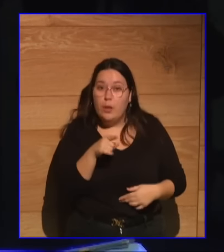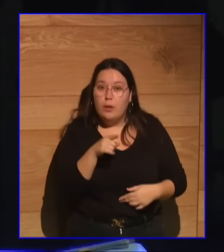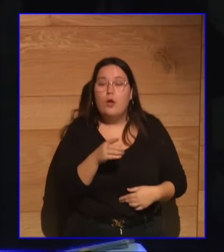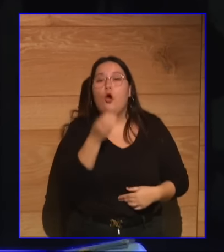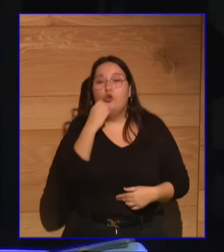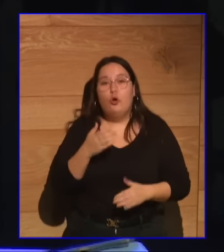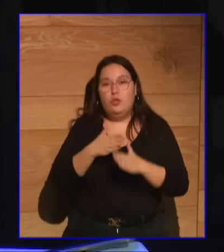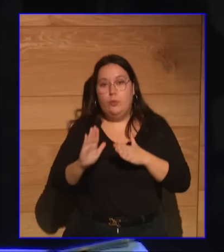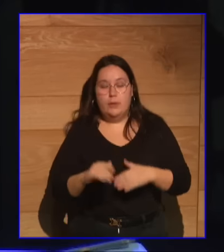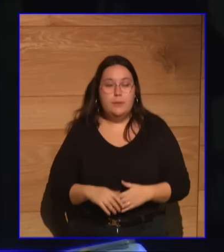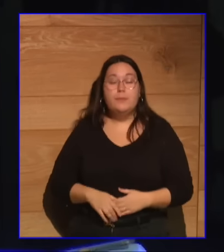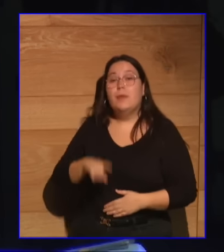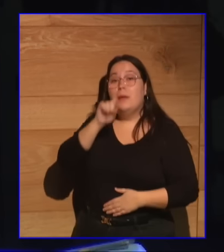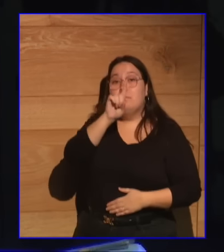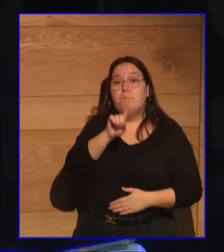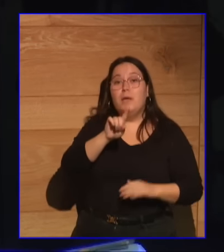En